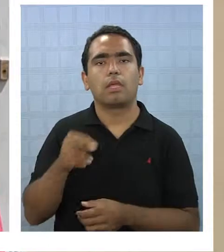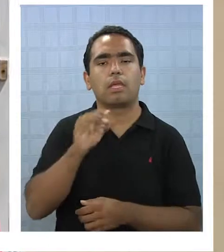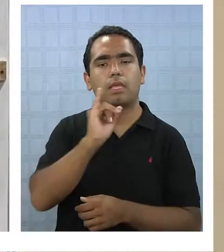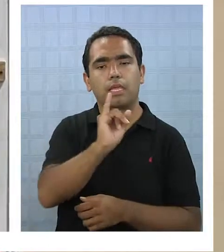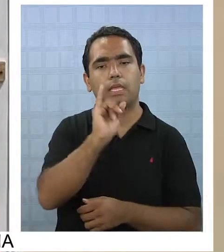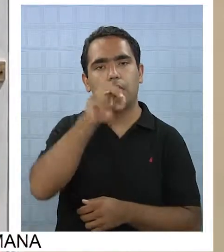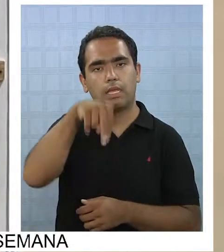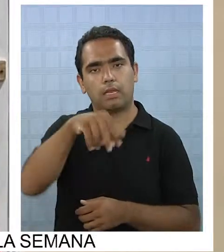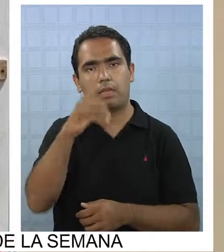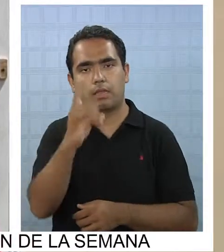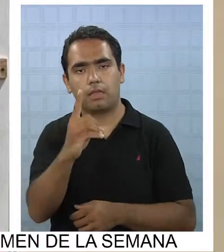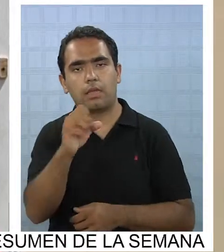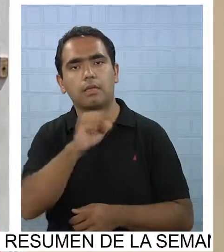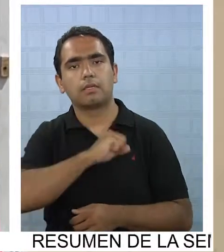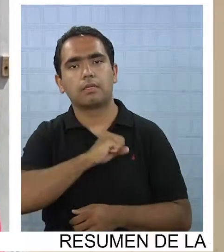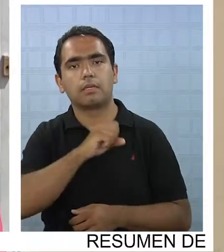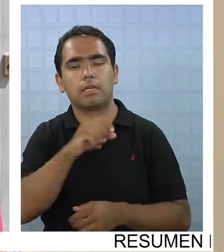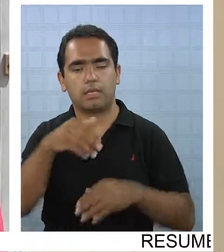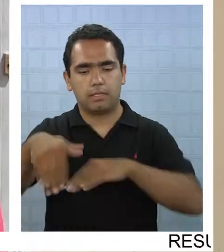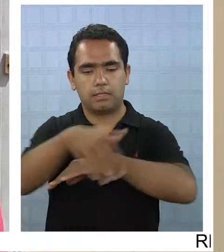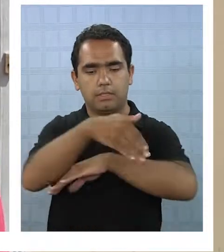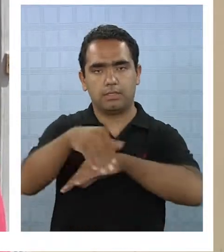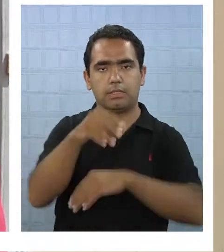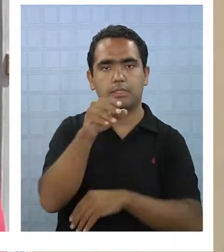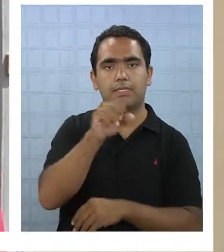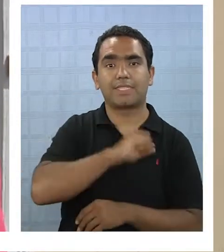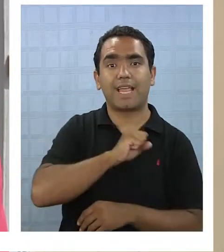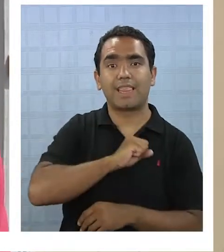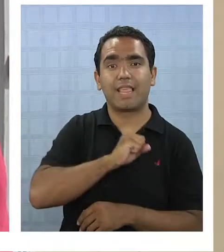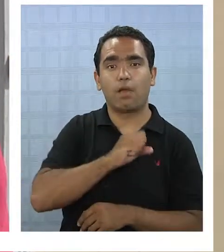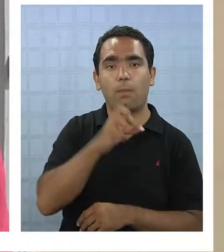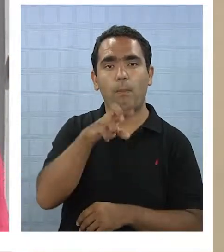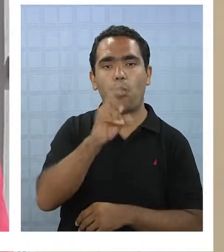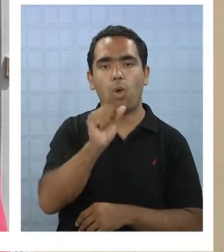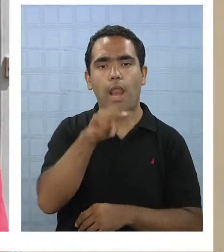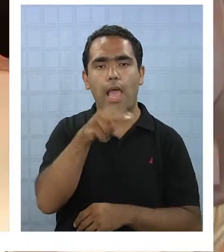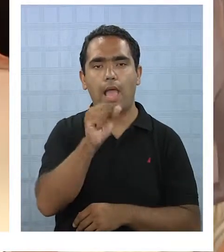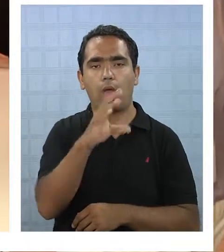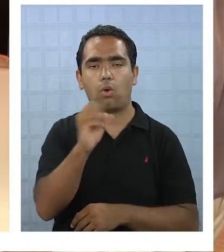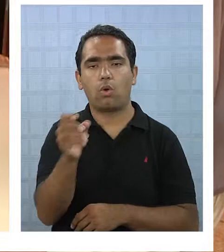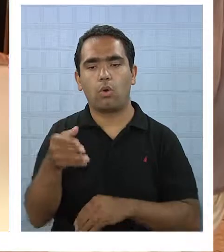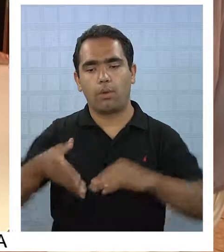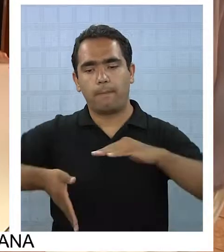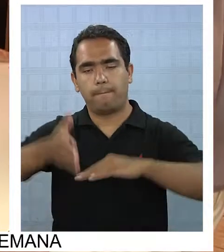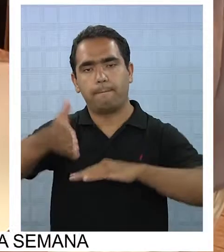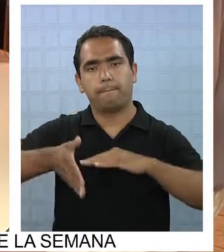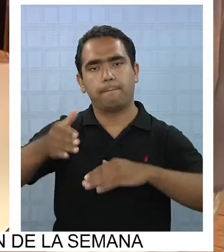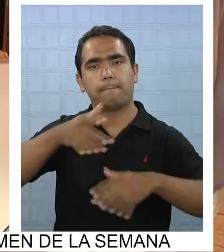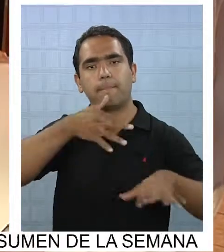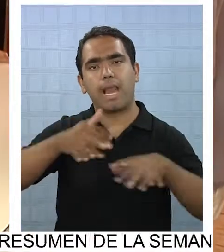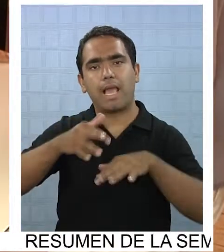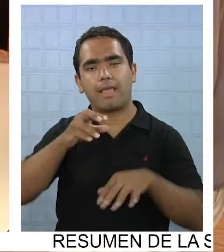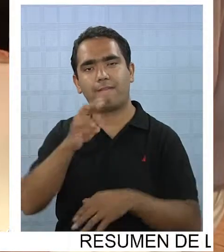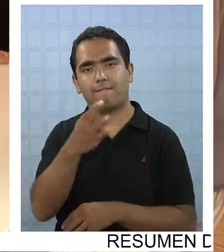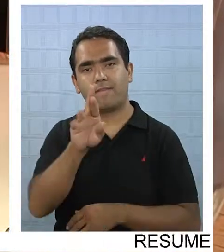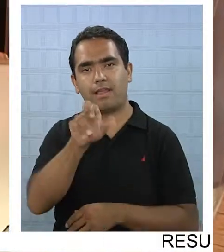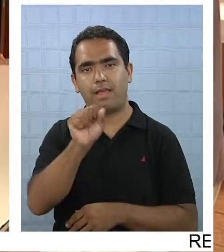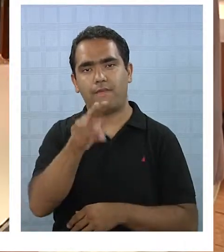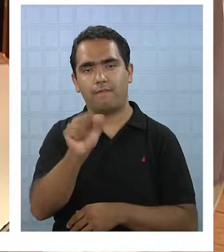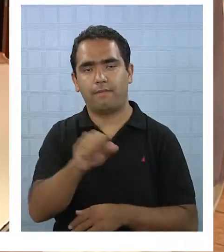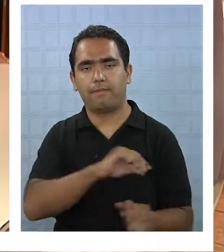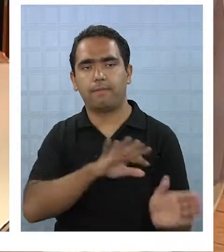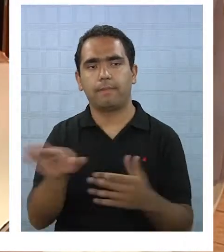inm que se encuentra en santiago polanco con playa brava y también en las dependencias del gobierno regional en nuestra intendencia en forma